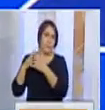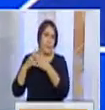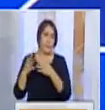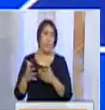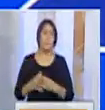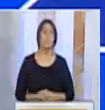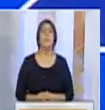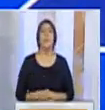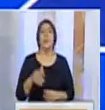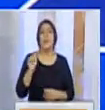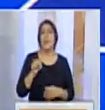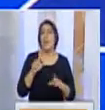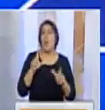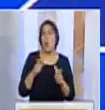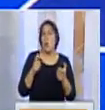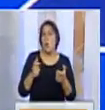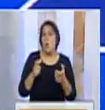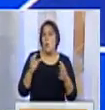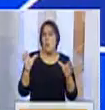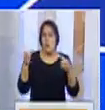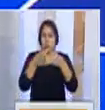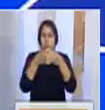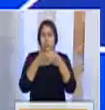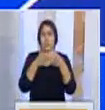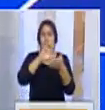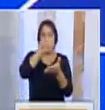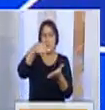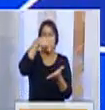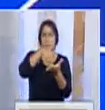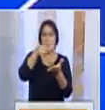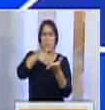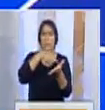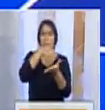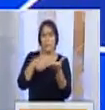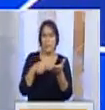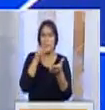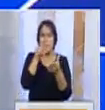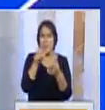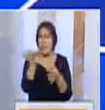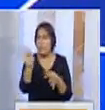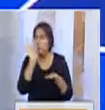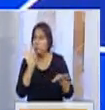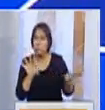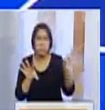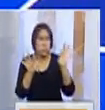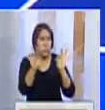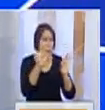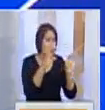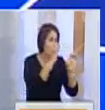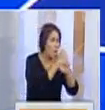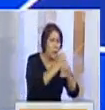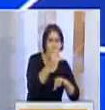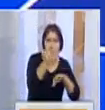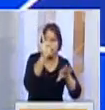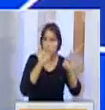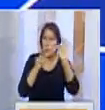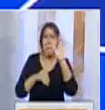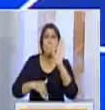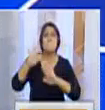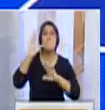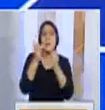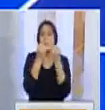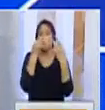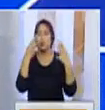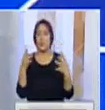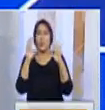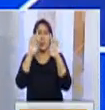se establecieron centros de votación fueron seleccionadas estratégicamente según el número mayor empadronados en cada